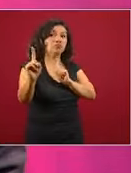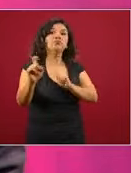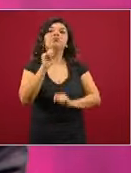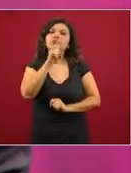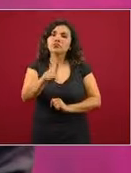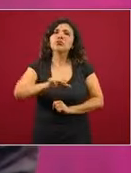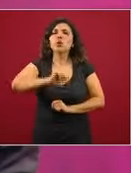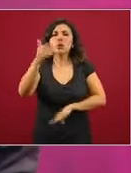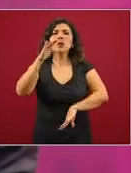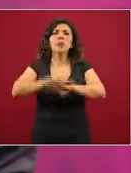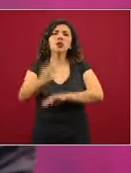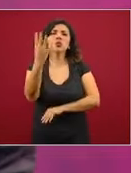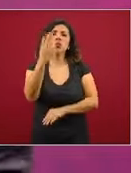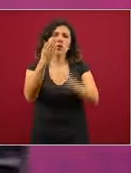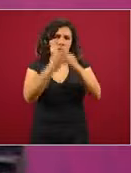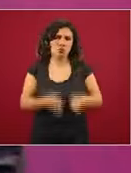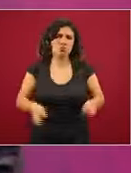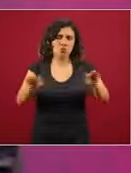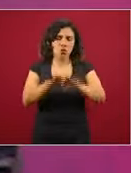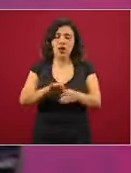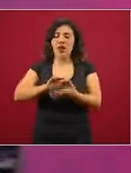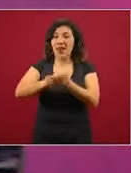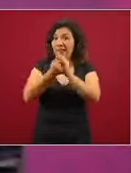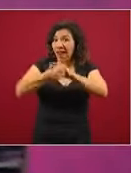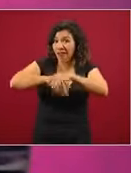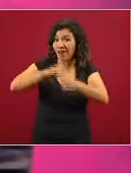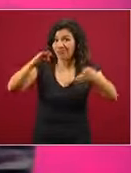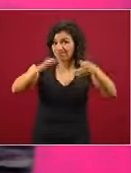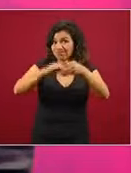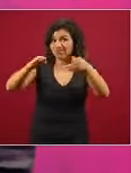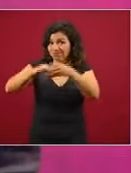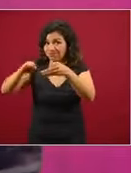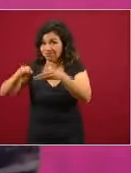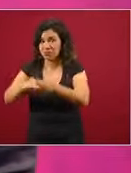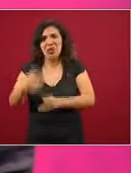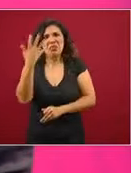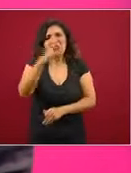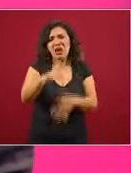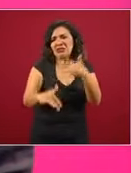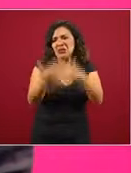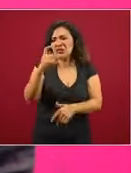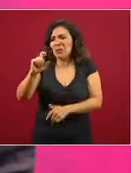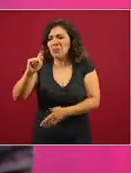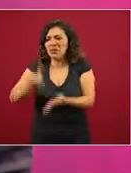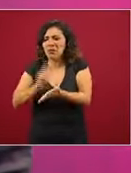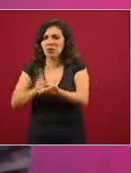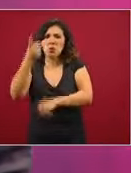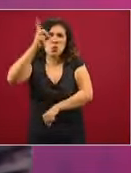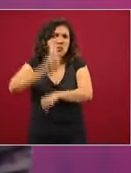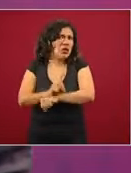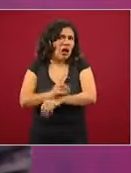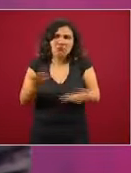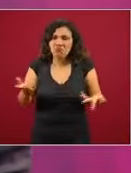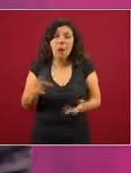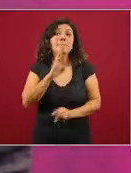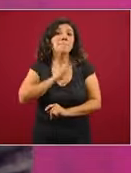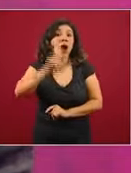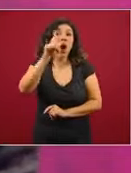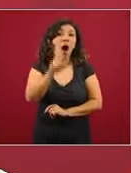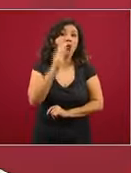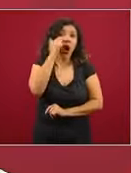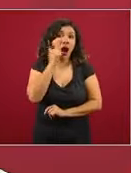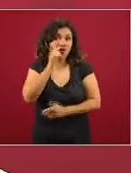otras 4 medidas fundamentales: el lavado continuo de manos 10, 15, 20 veces al día, preferentemente con agua y